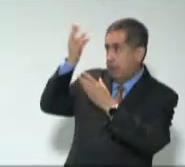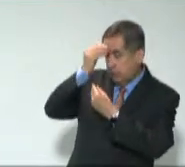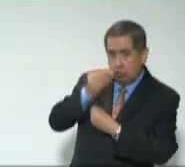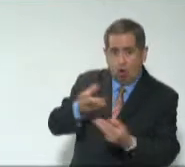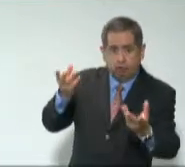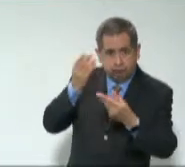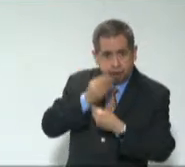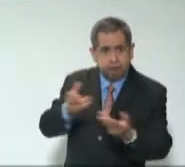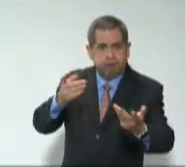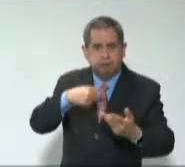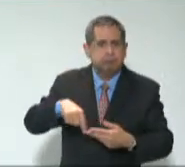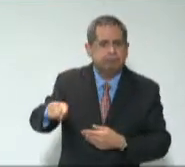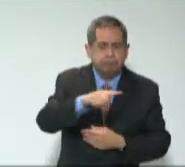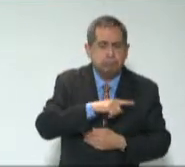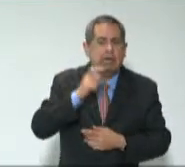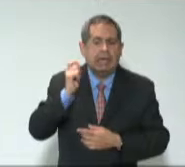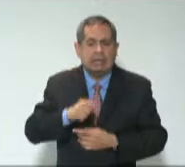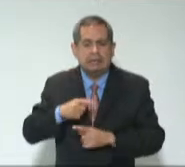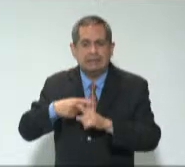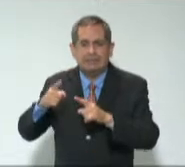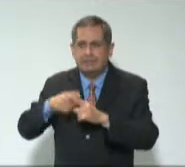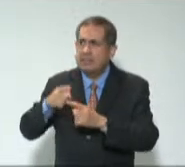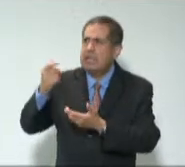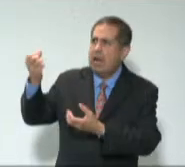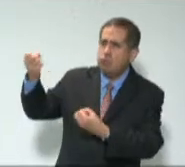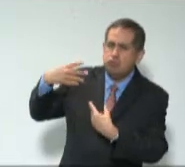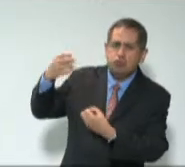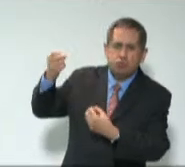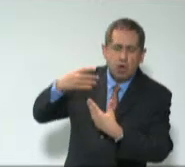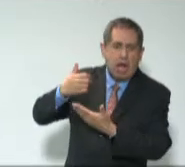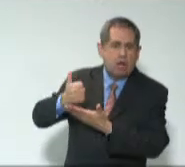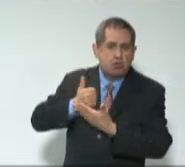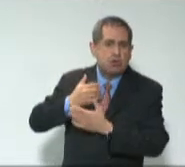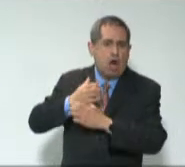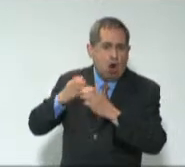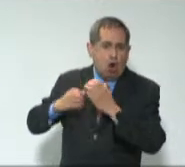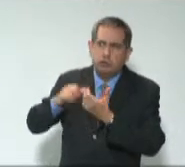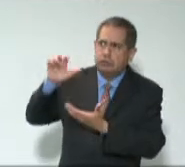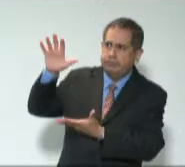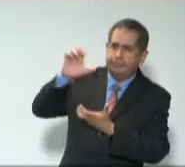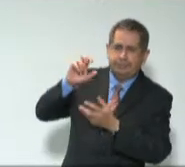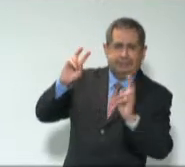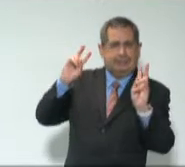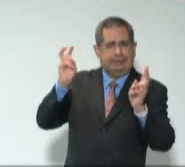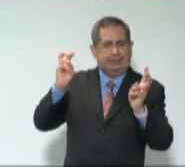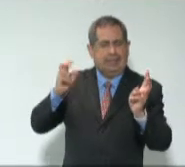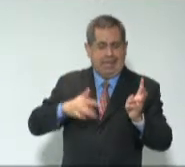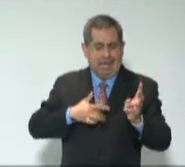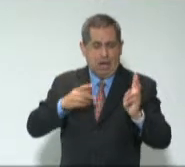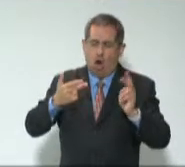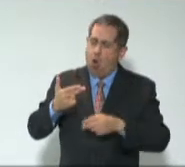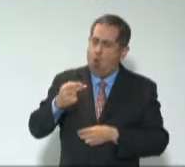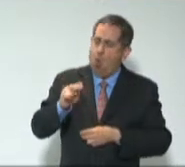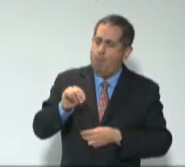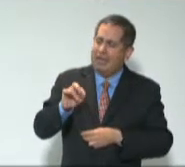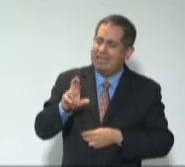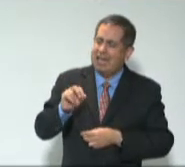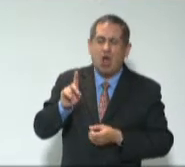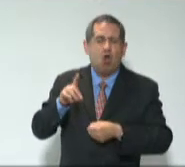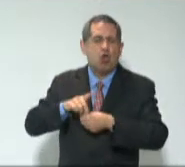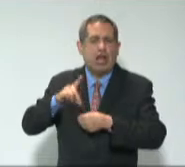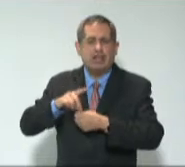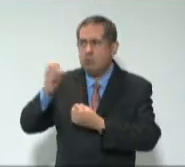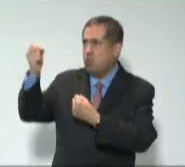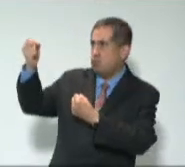a los solicitantes del destino de todas las ayudas aportaciones bajo la categoría de ayuda humanitaria o donativo